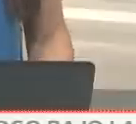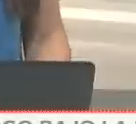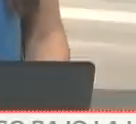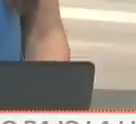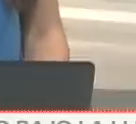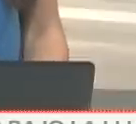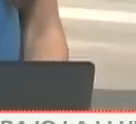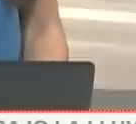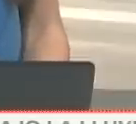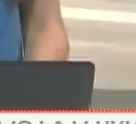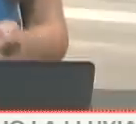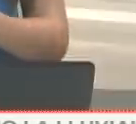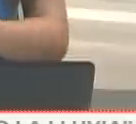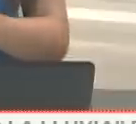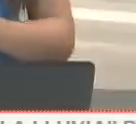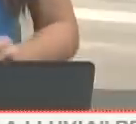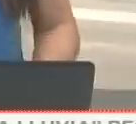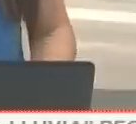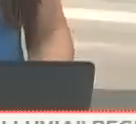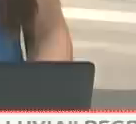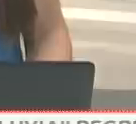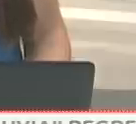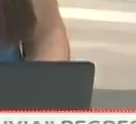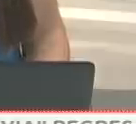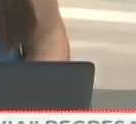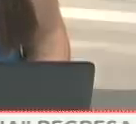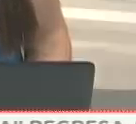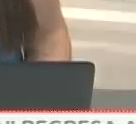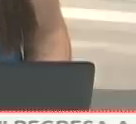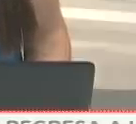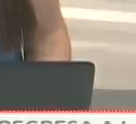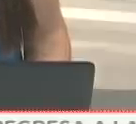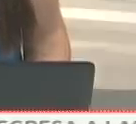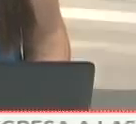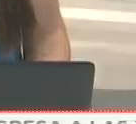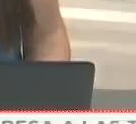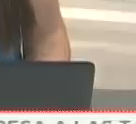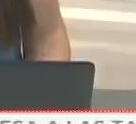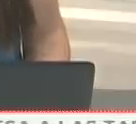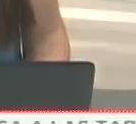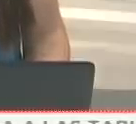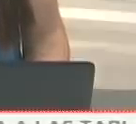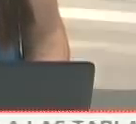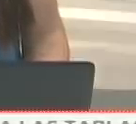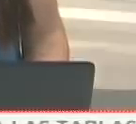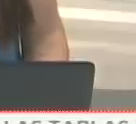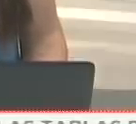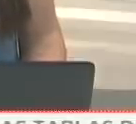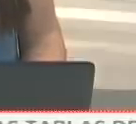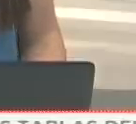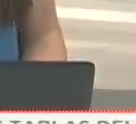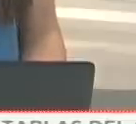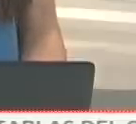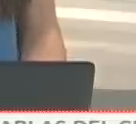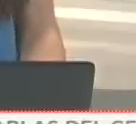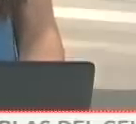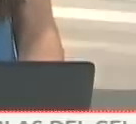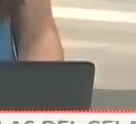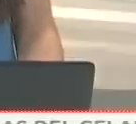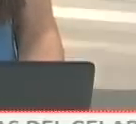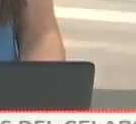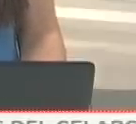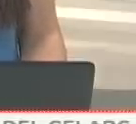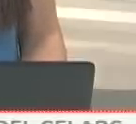Amigos televidentes, y nosotros continuamos con más. Para ello nos trasladamos hasta el Palacio de Miraflores, donde se genera información de interés nacional. Veamos.